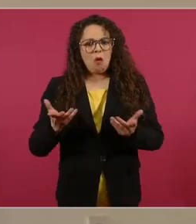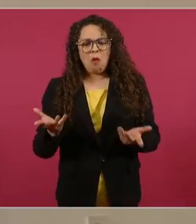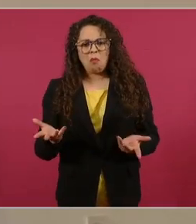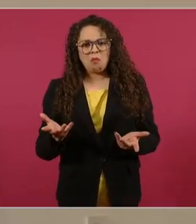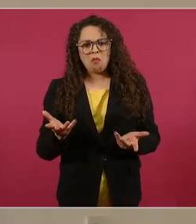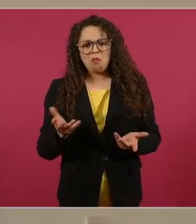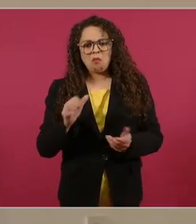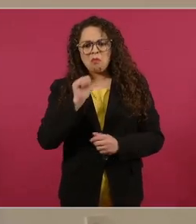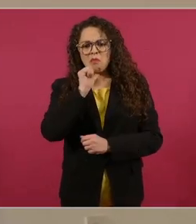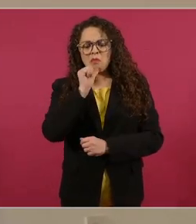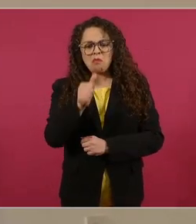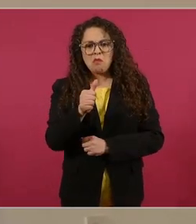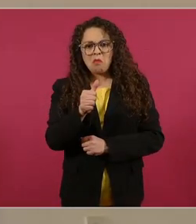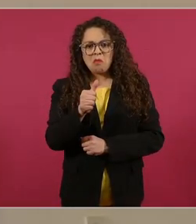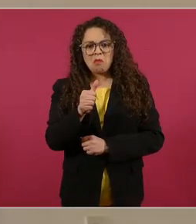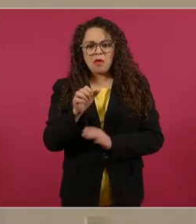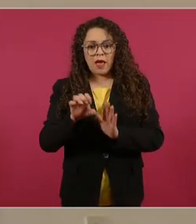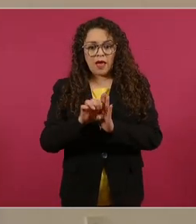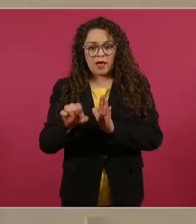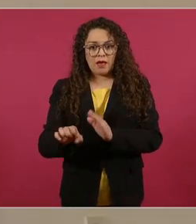Lo político como López Obrador,